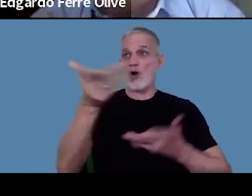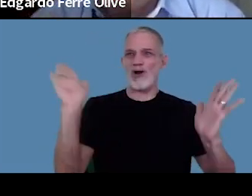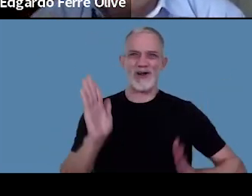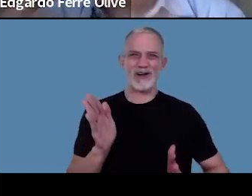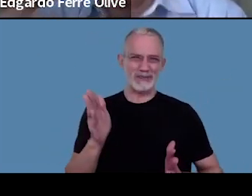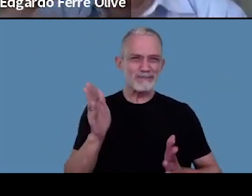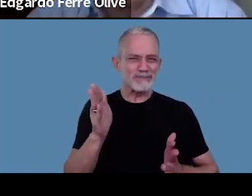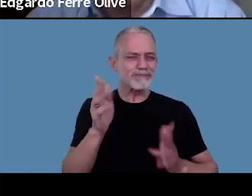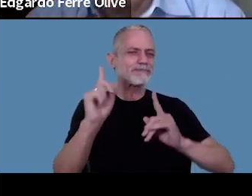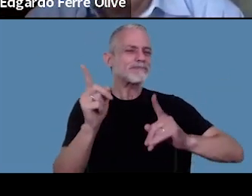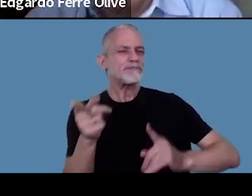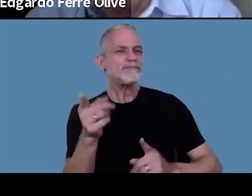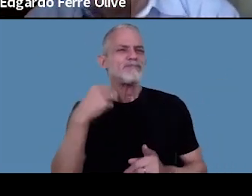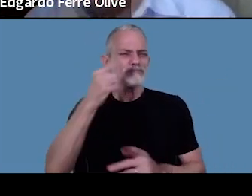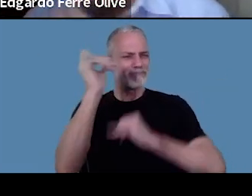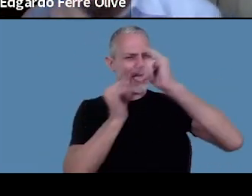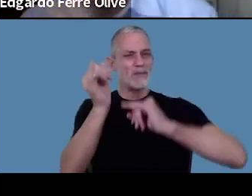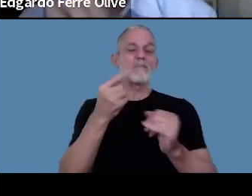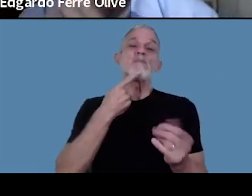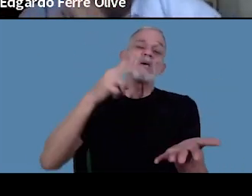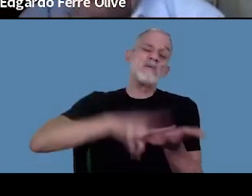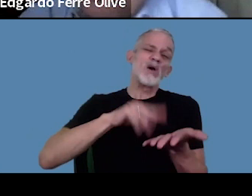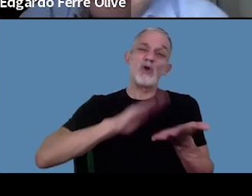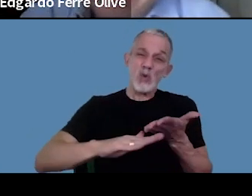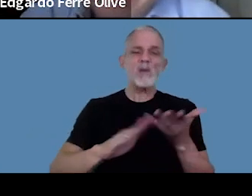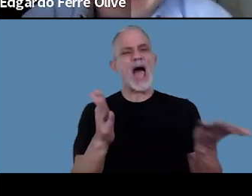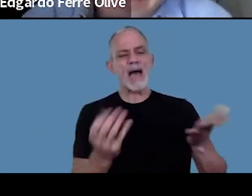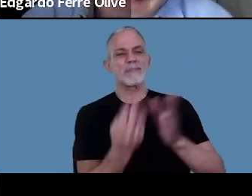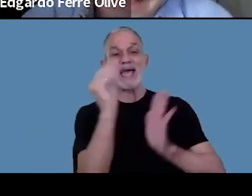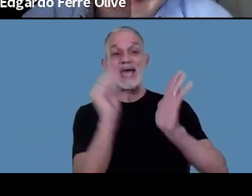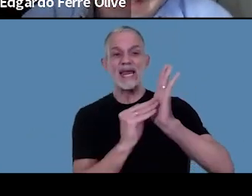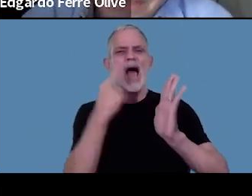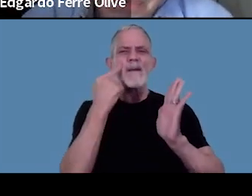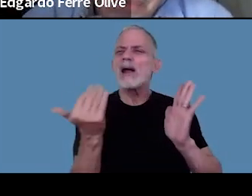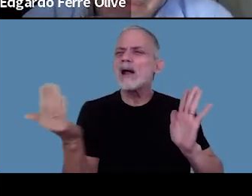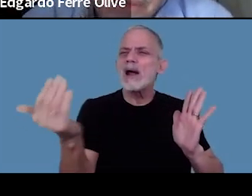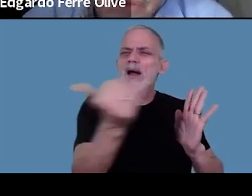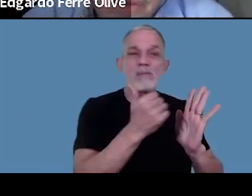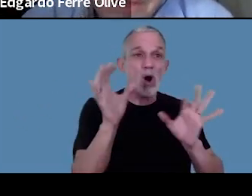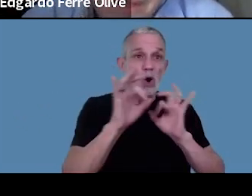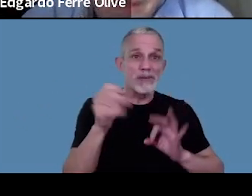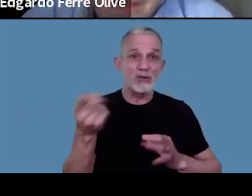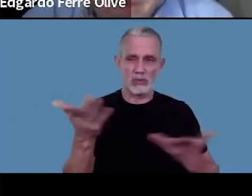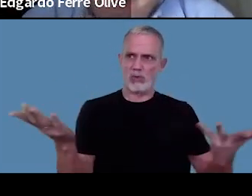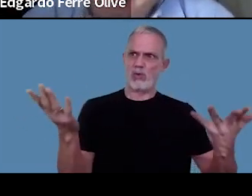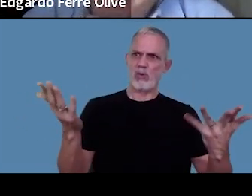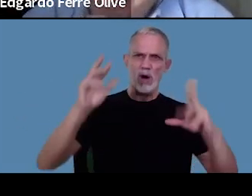hablamos, ¿vamos a aplicar un nuevo impuesto? Bueno, vamos a aplicar un nuevo impuesto, pero que ese nuevo impuesto tenga el aval de la opinión pública.